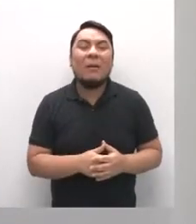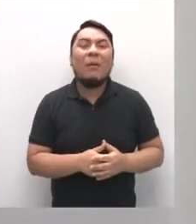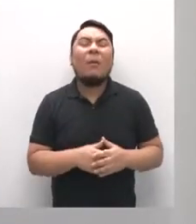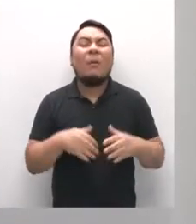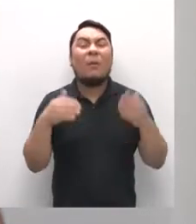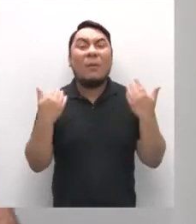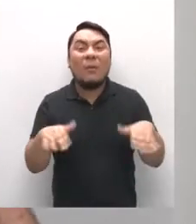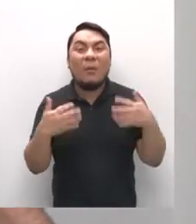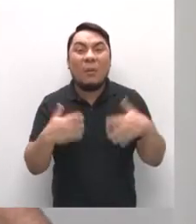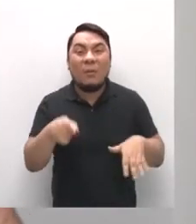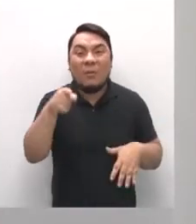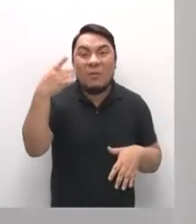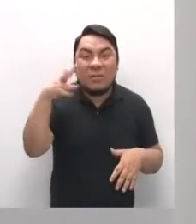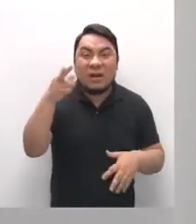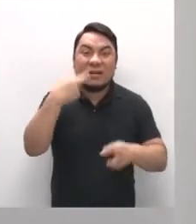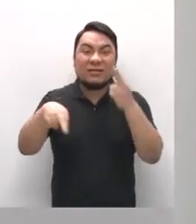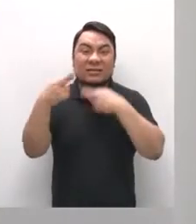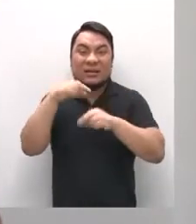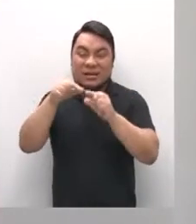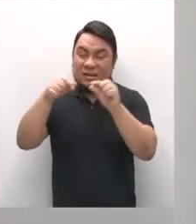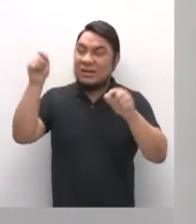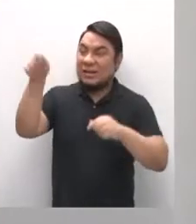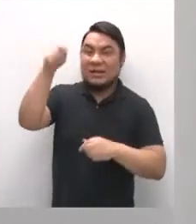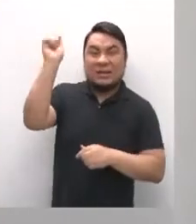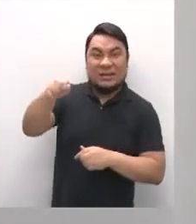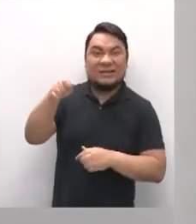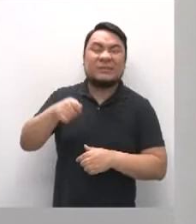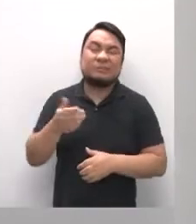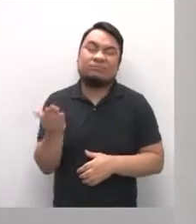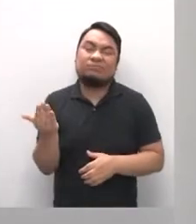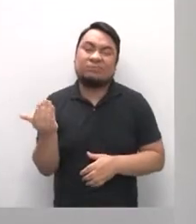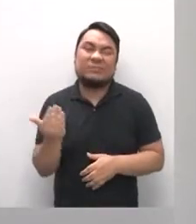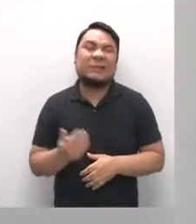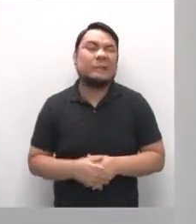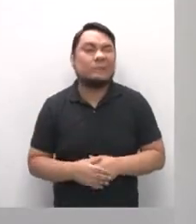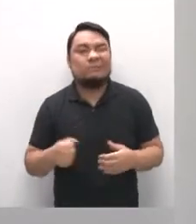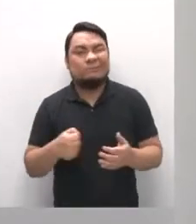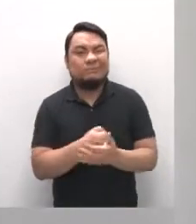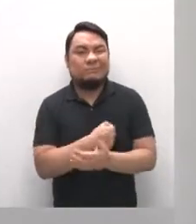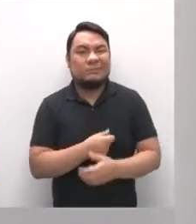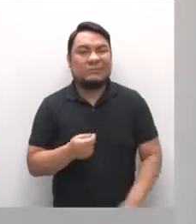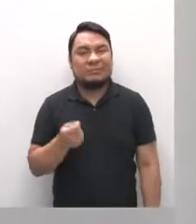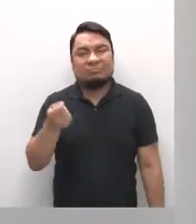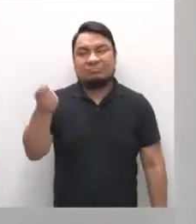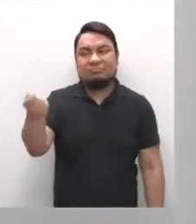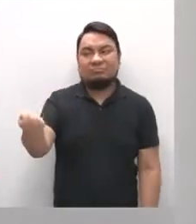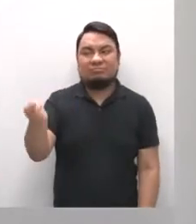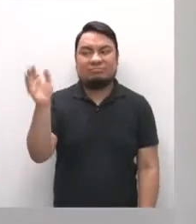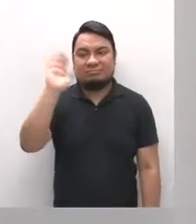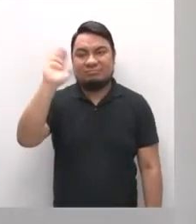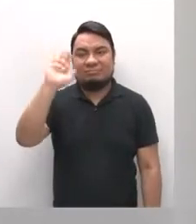Creo que ya vinieron a recoger la varita. Bueno.